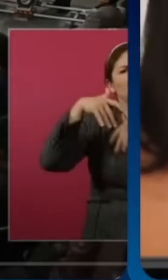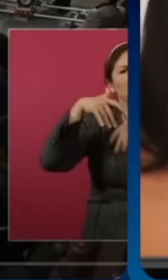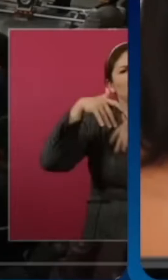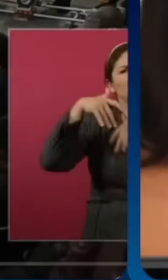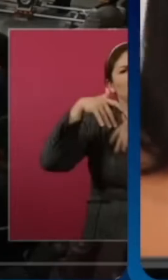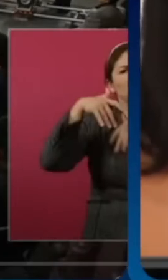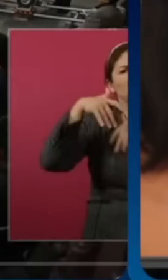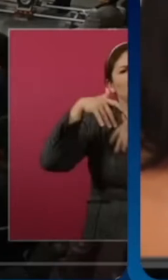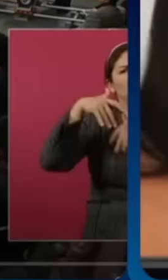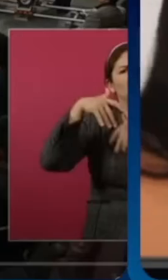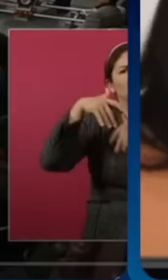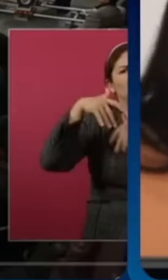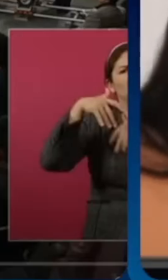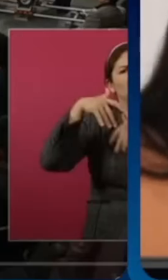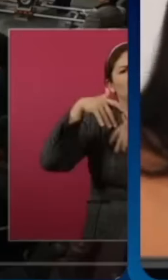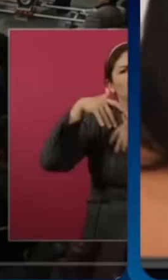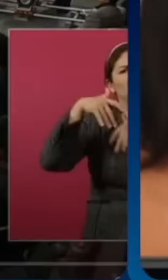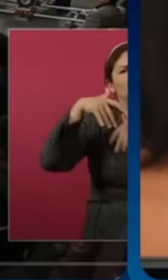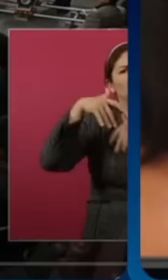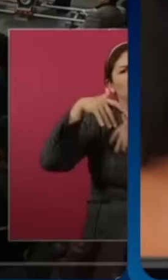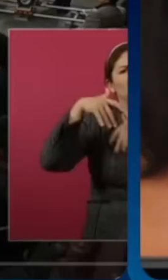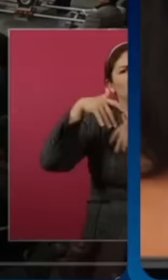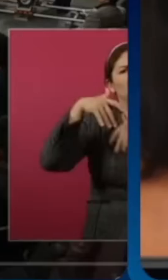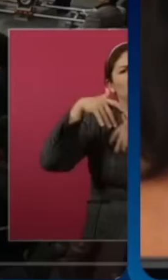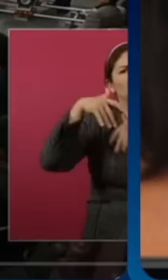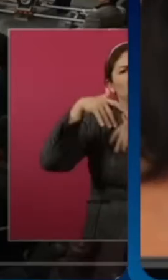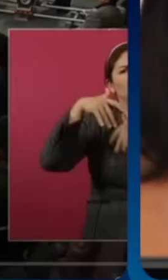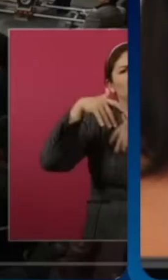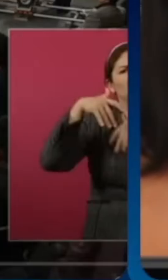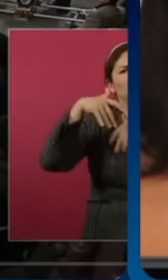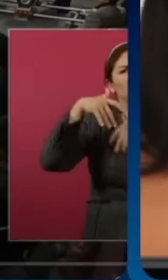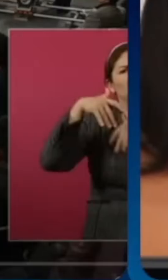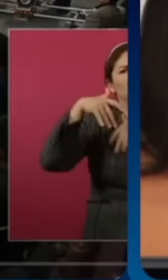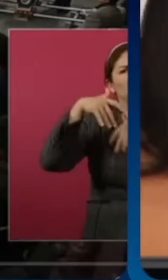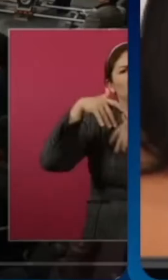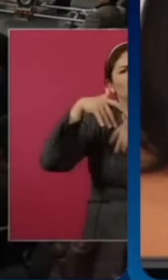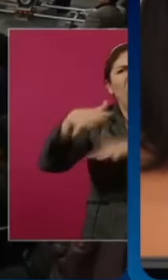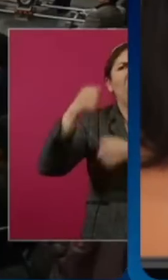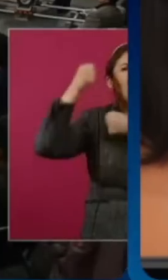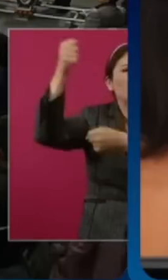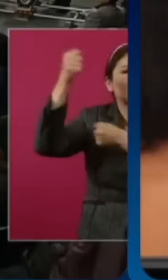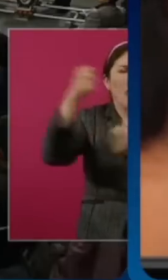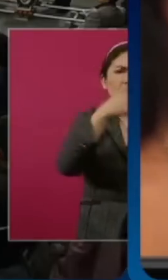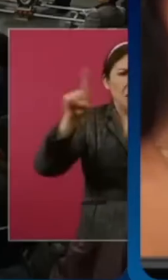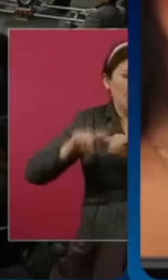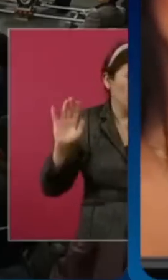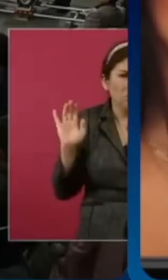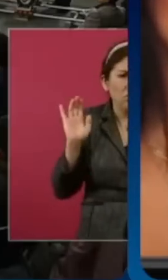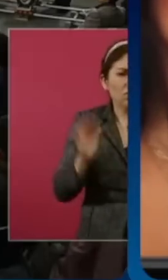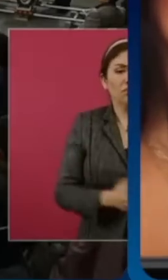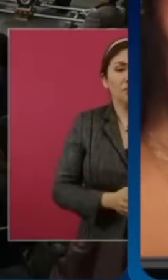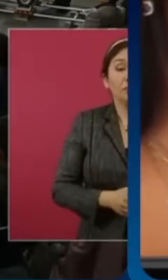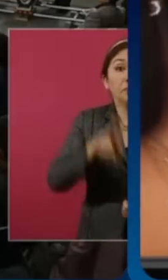se manifiesta en contra de los actos de corrupción de la Suprema Corte de Justicia. Vamos a escuchar. A pesar de